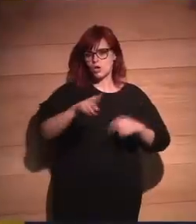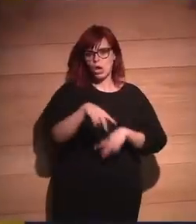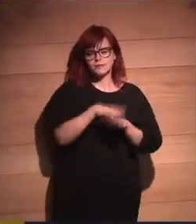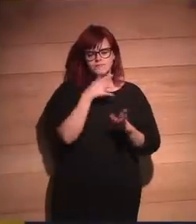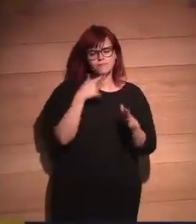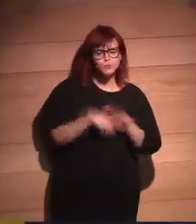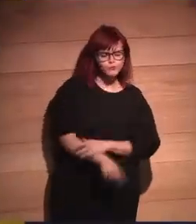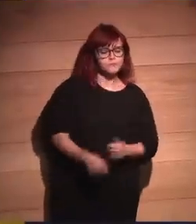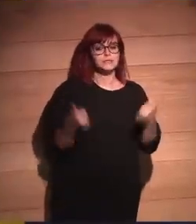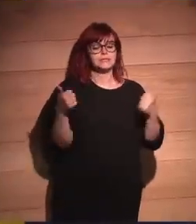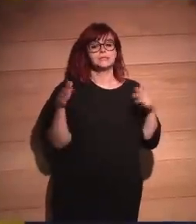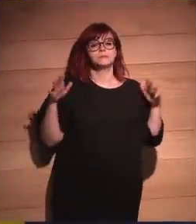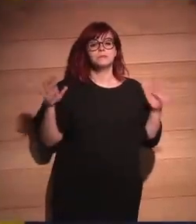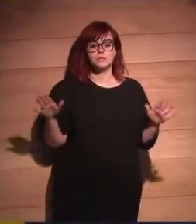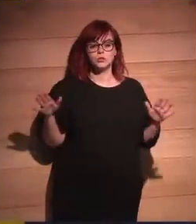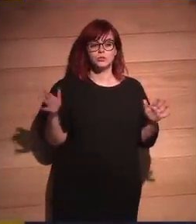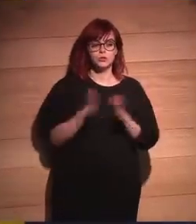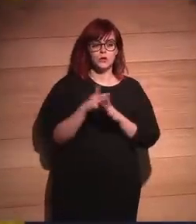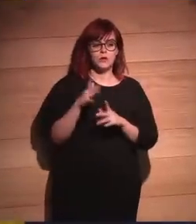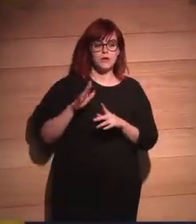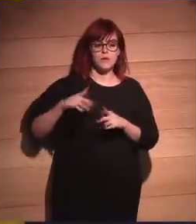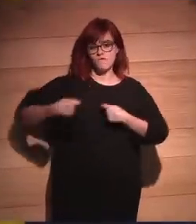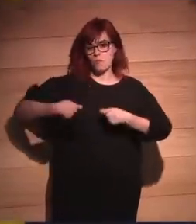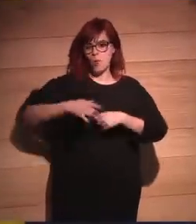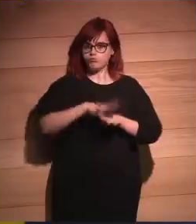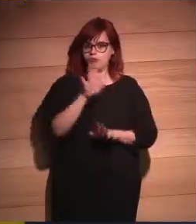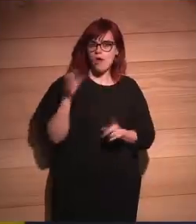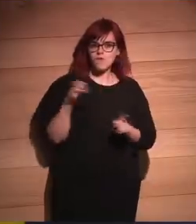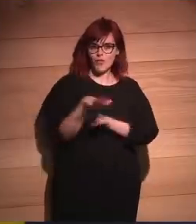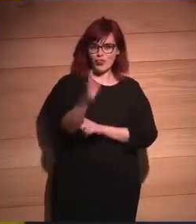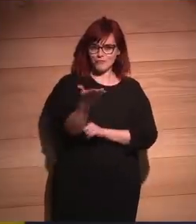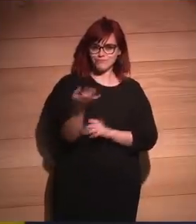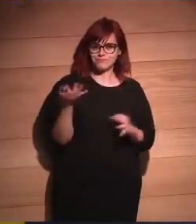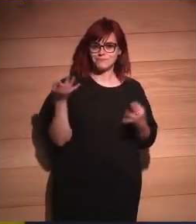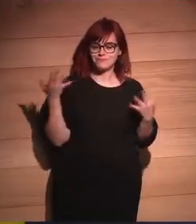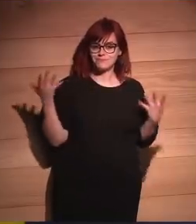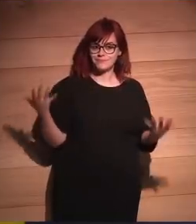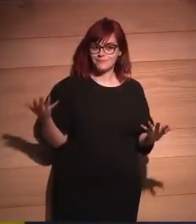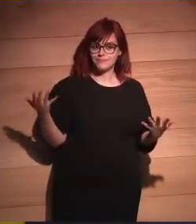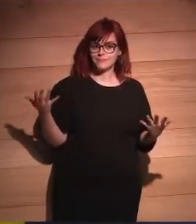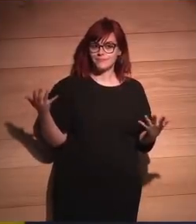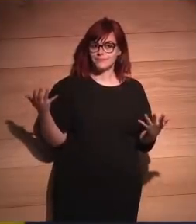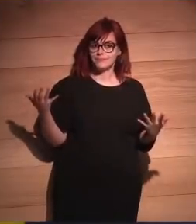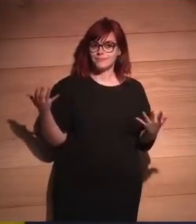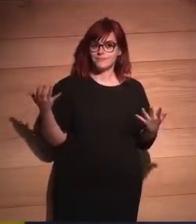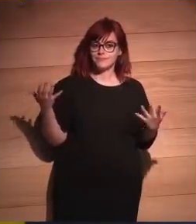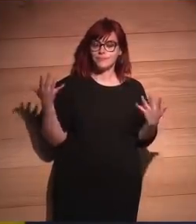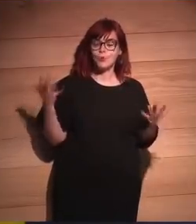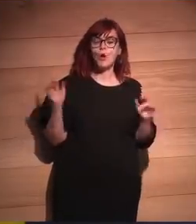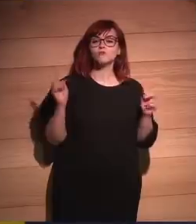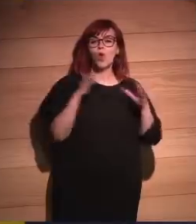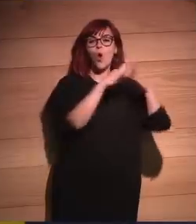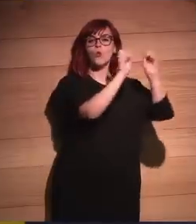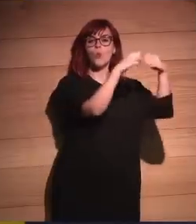más profundo, pero tiene efectos comerciales importantes, ¿no? Yo creo que no es solo que